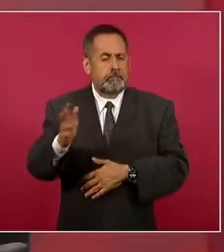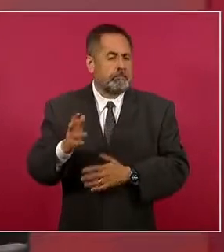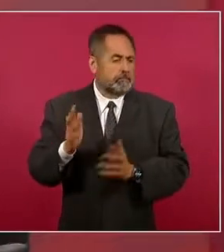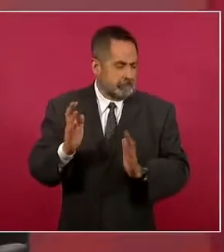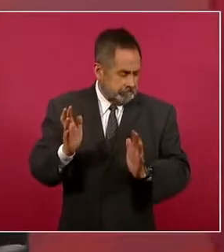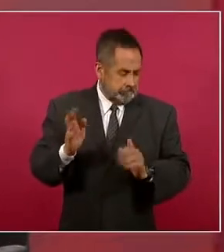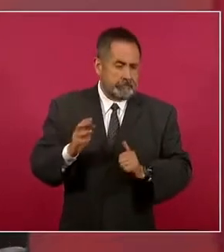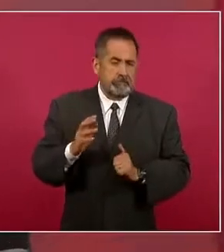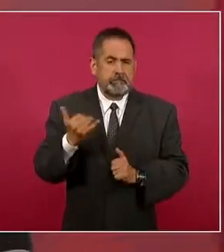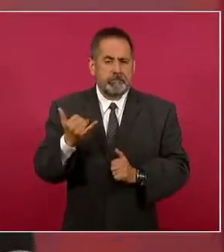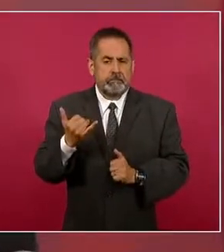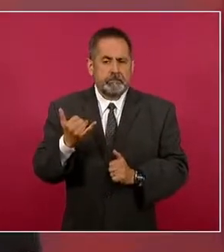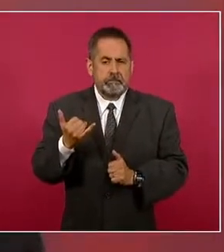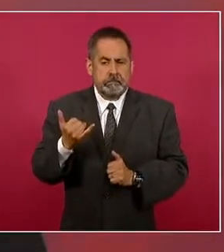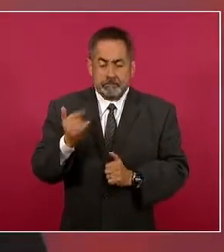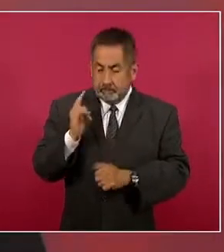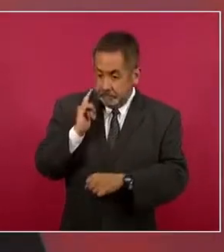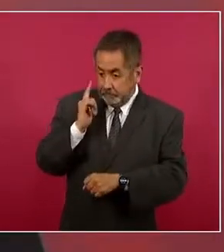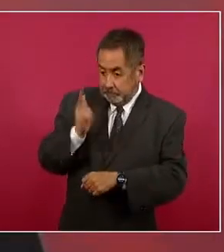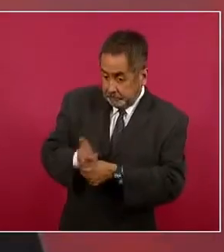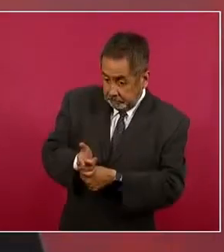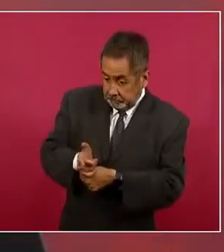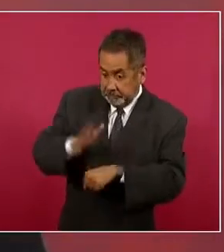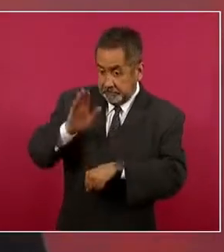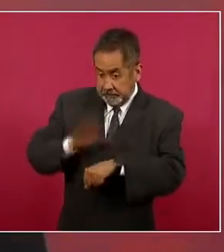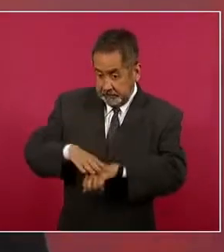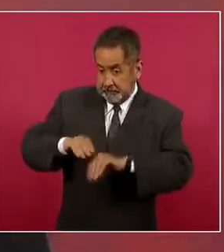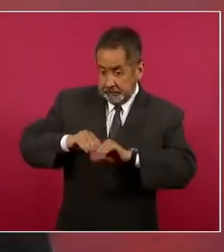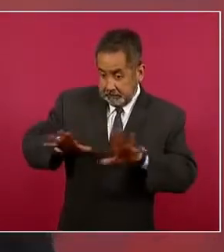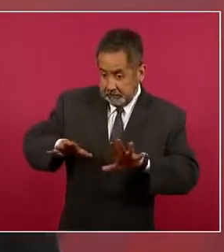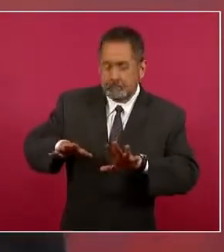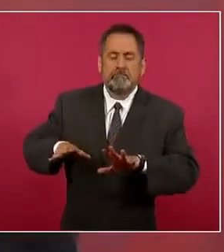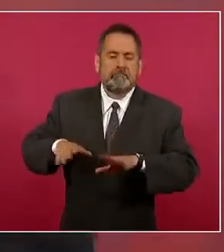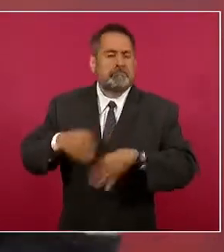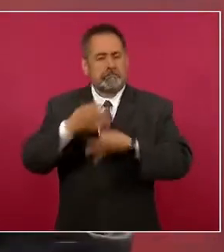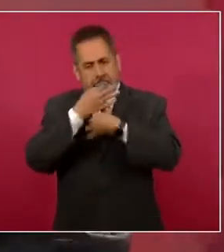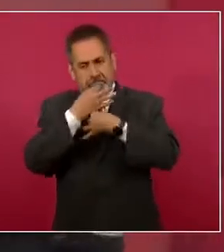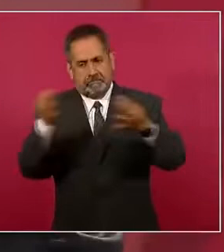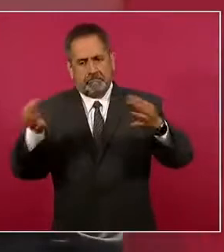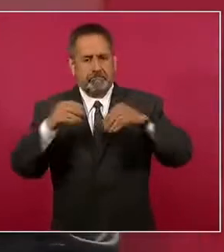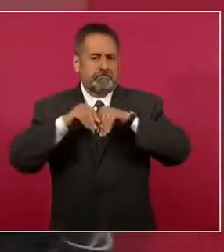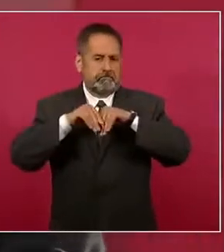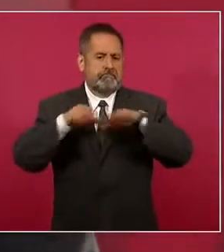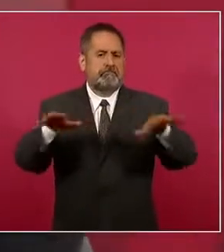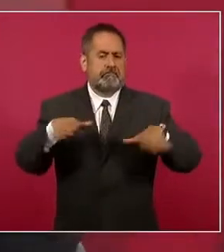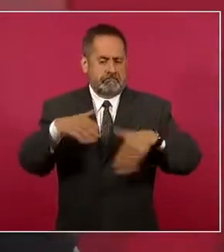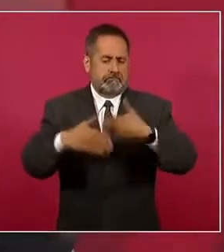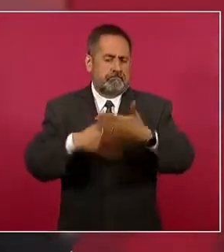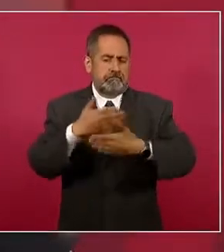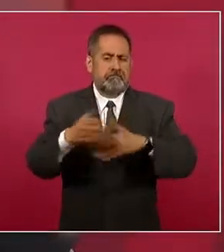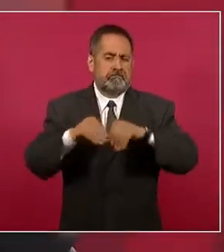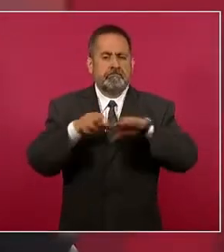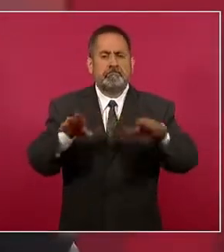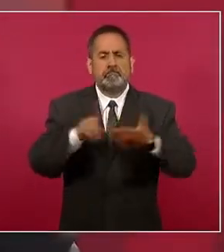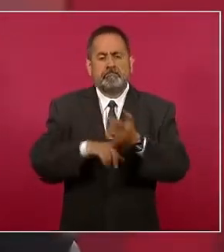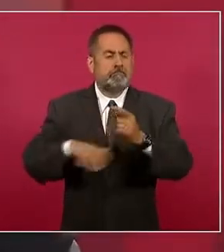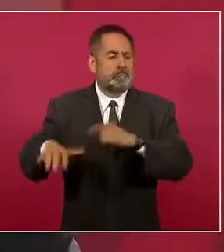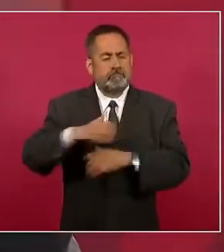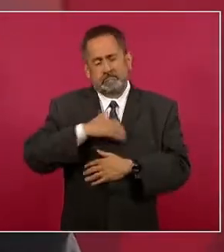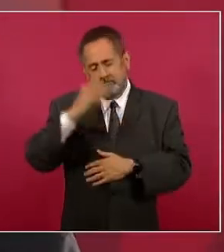tengamos nosotros más información se va a dar a